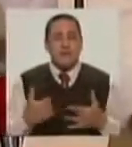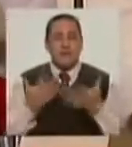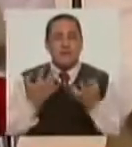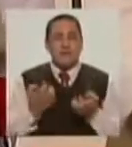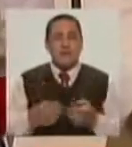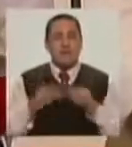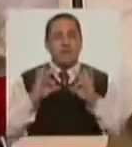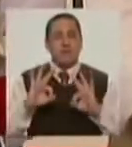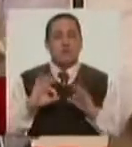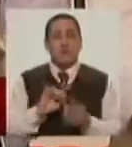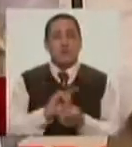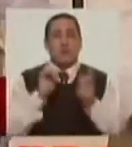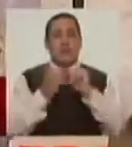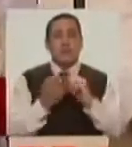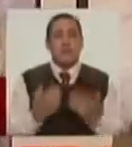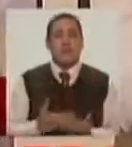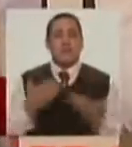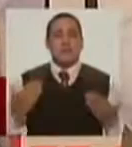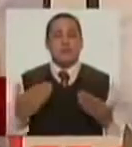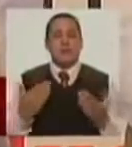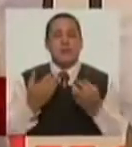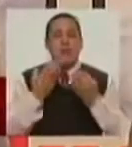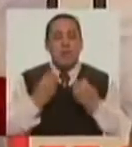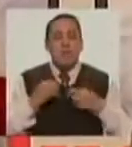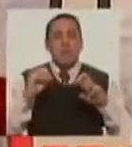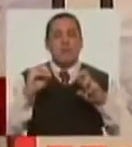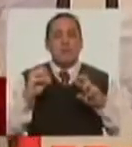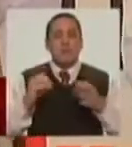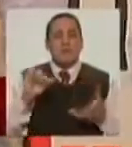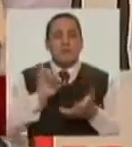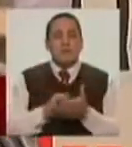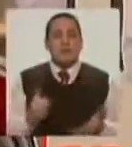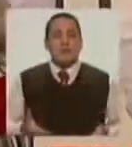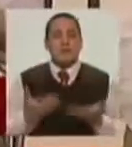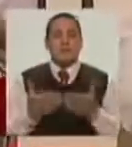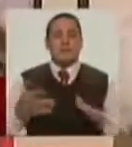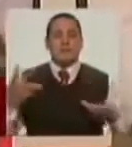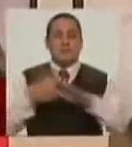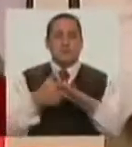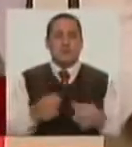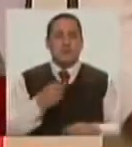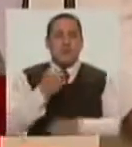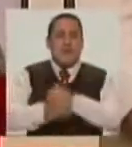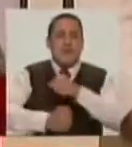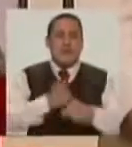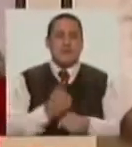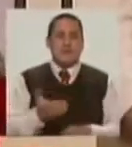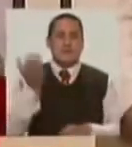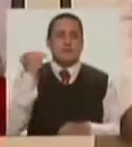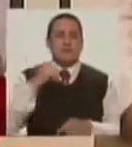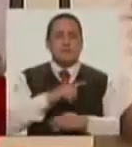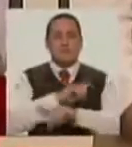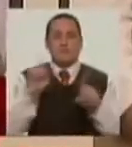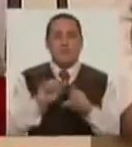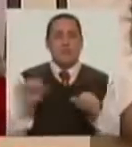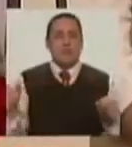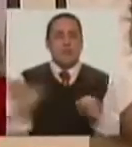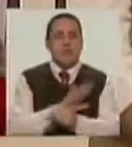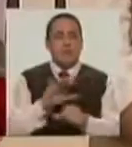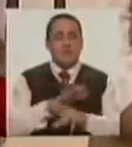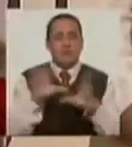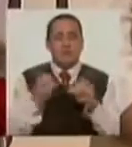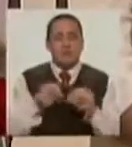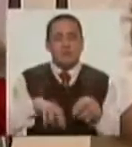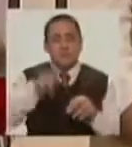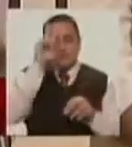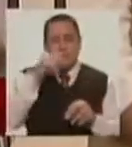quiere justamente cambiar las cosas. La oportunidad que se les negó durante muchos años. No basta, en